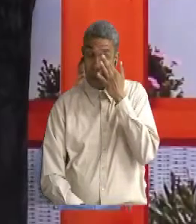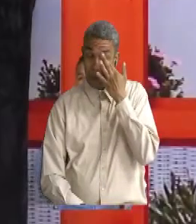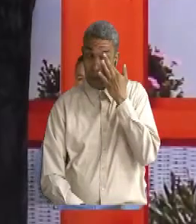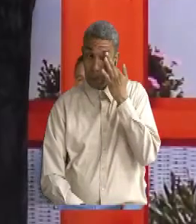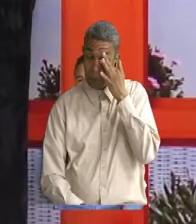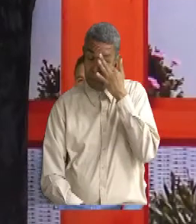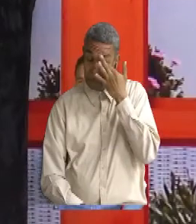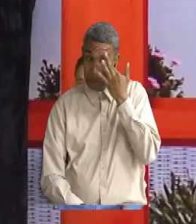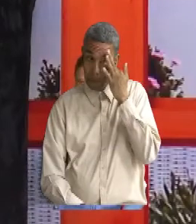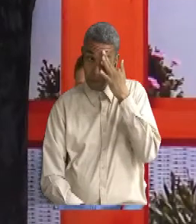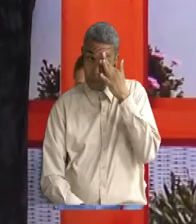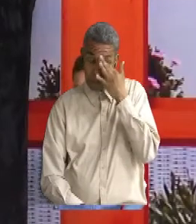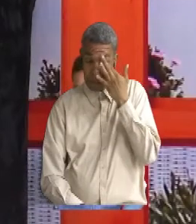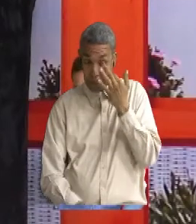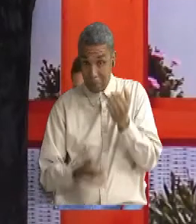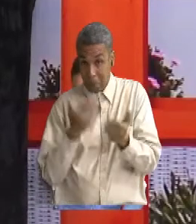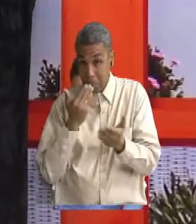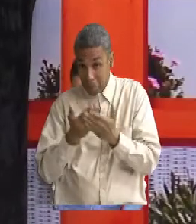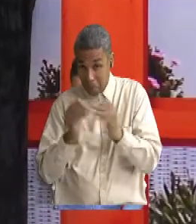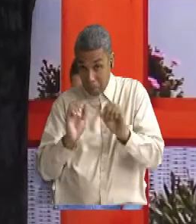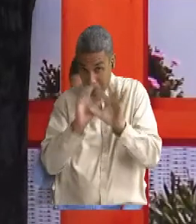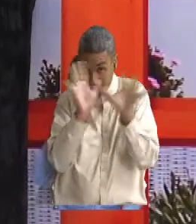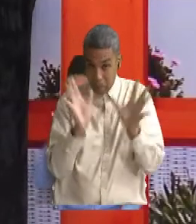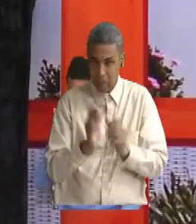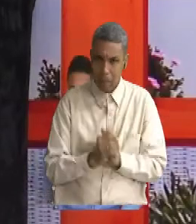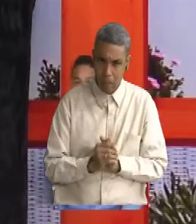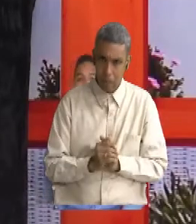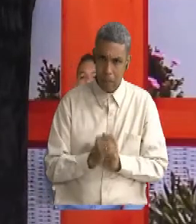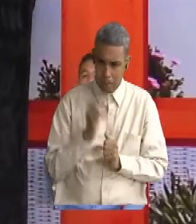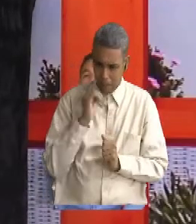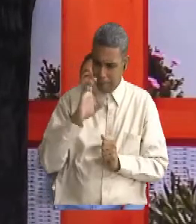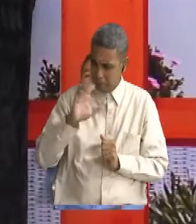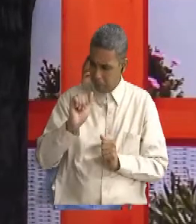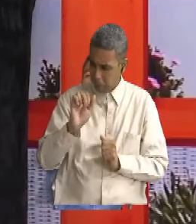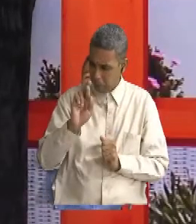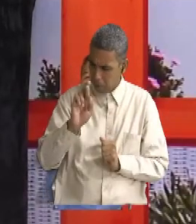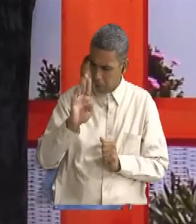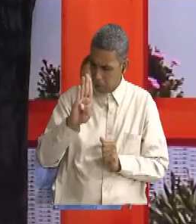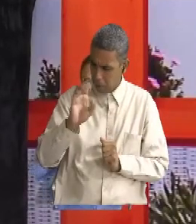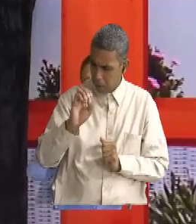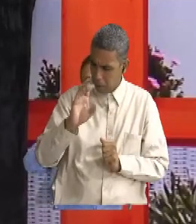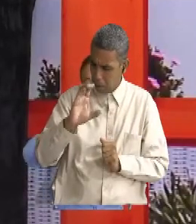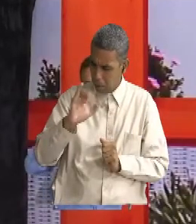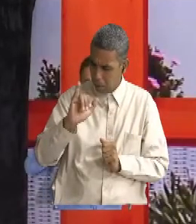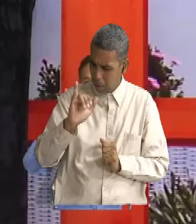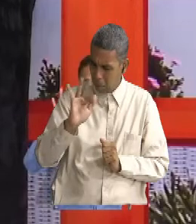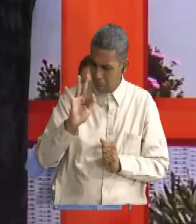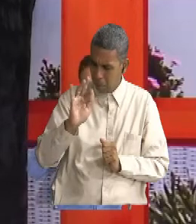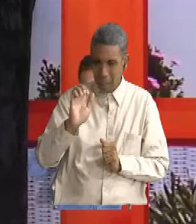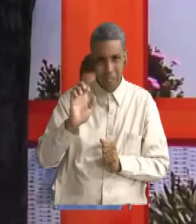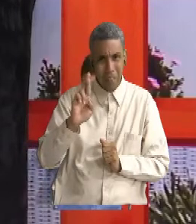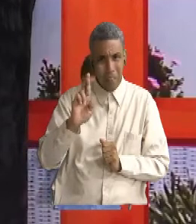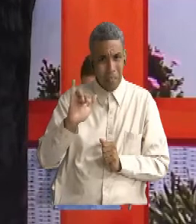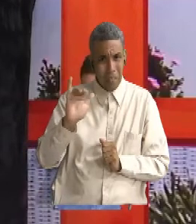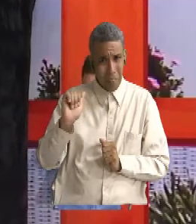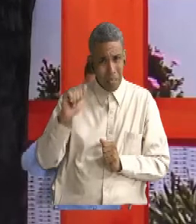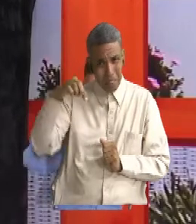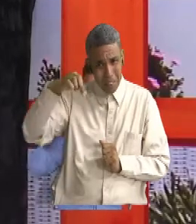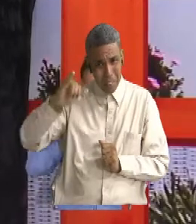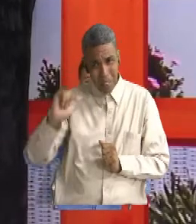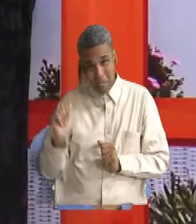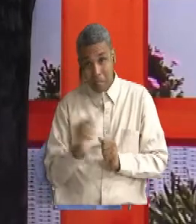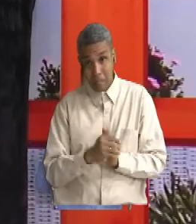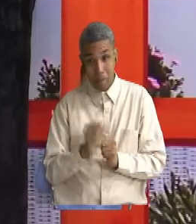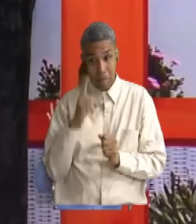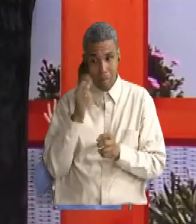Buenos días, televidente. Bueno, la carboxiterapia es un CO2 medicinal y es un equipo muy completo y es el mejor amigo de nosotras, la esteticista. ¿Por